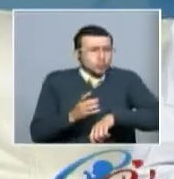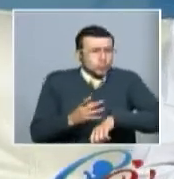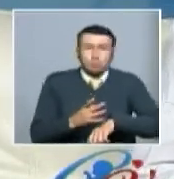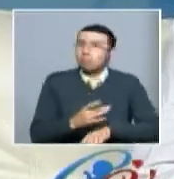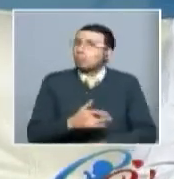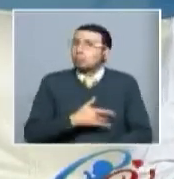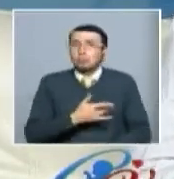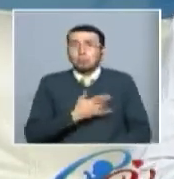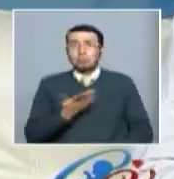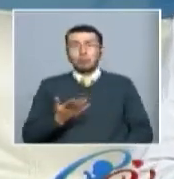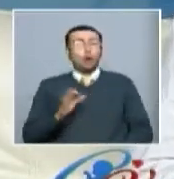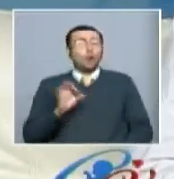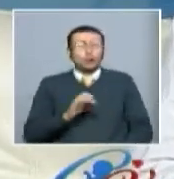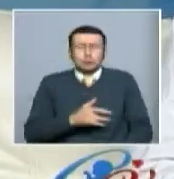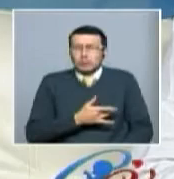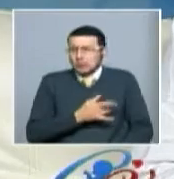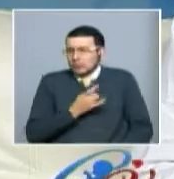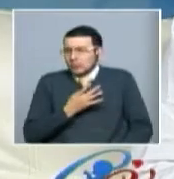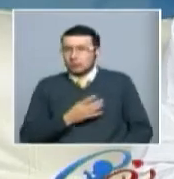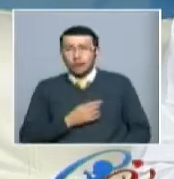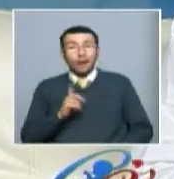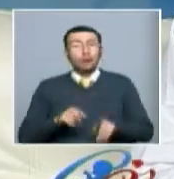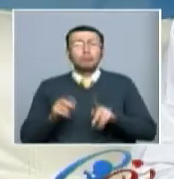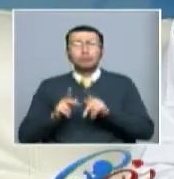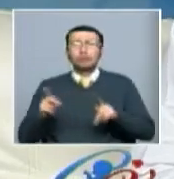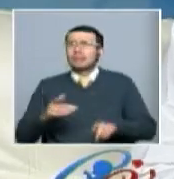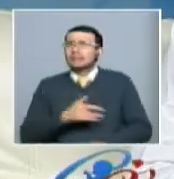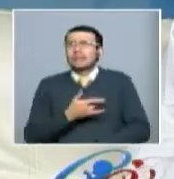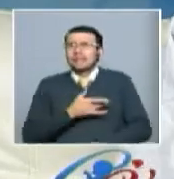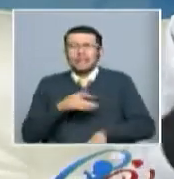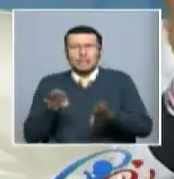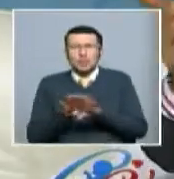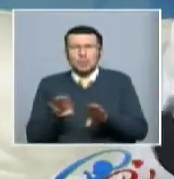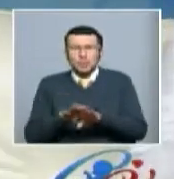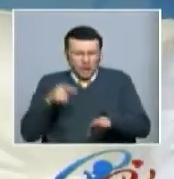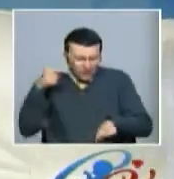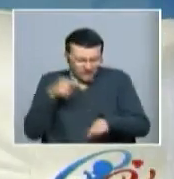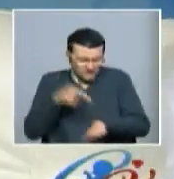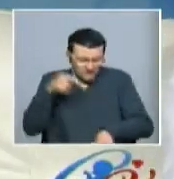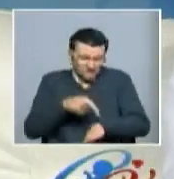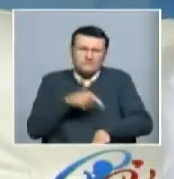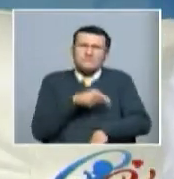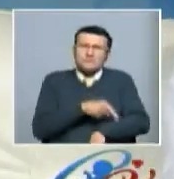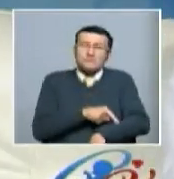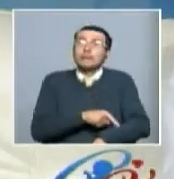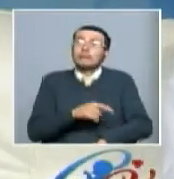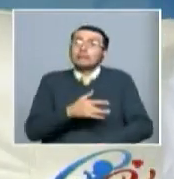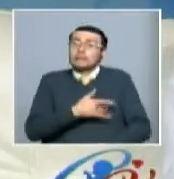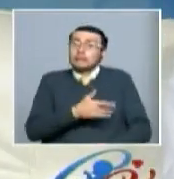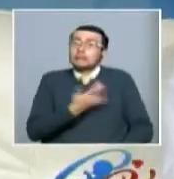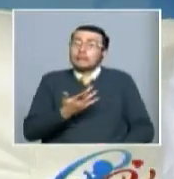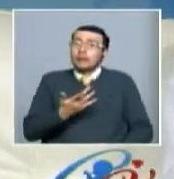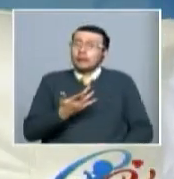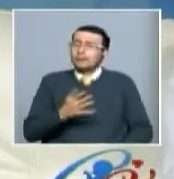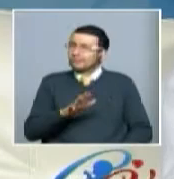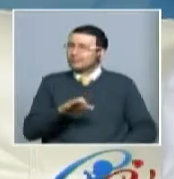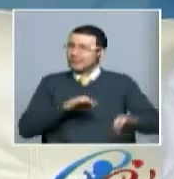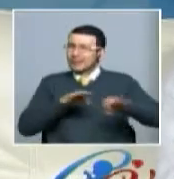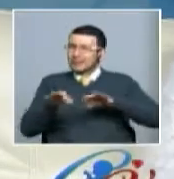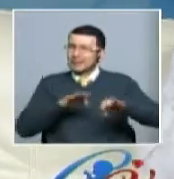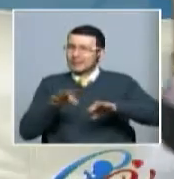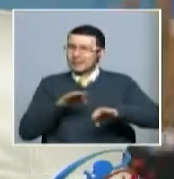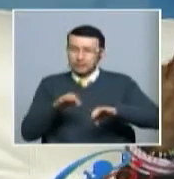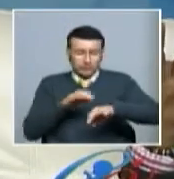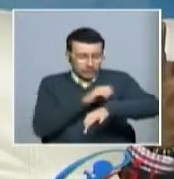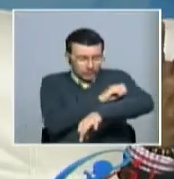que la gente siente como alfileres que lo estuvieran chuzando. Vamos a ver estas imágenes del plexo brachial para